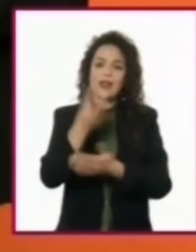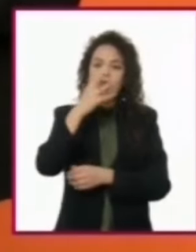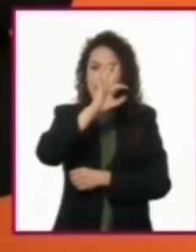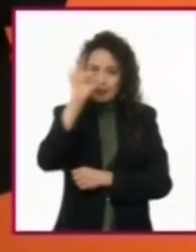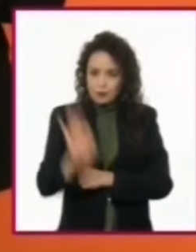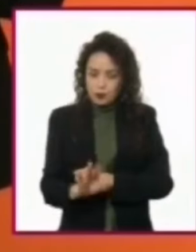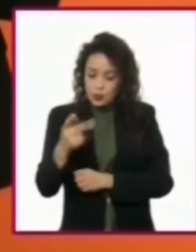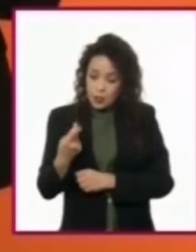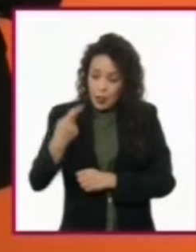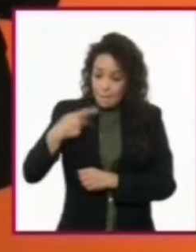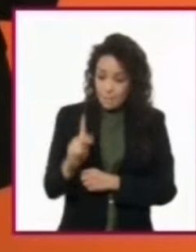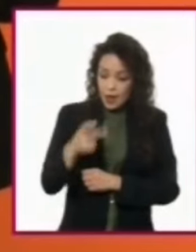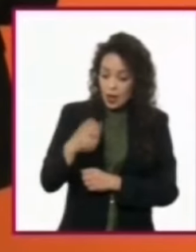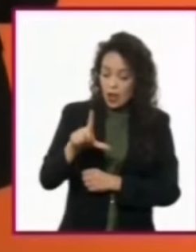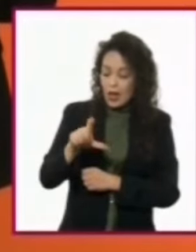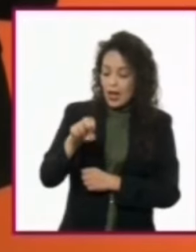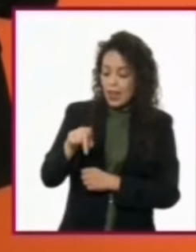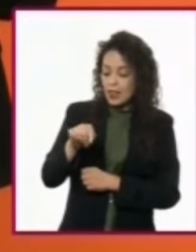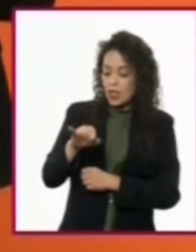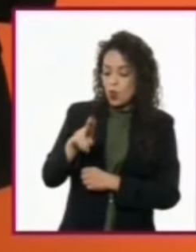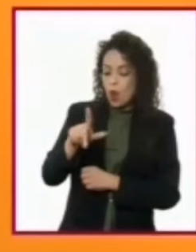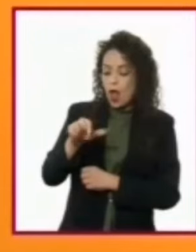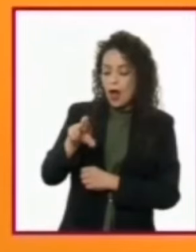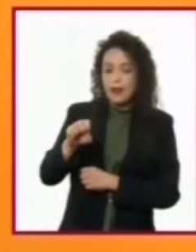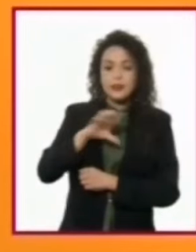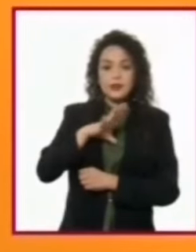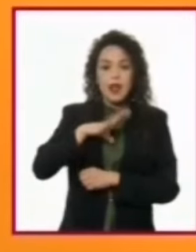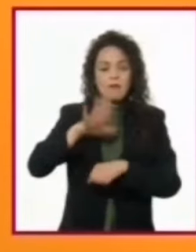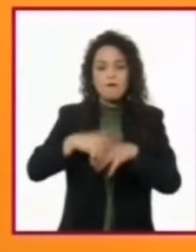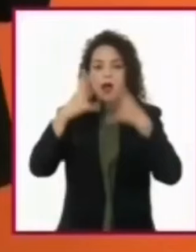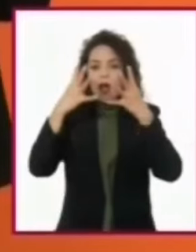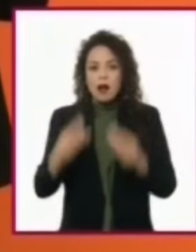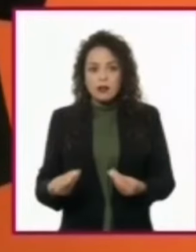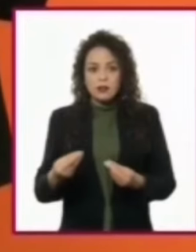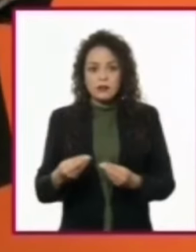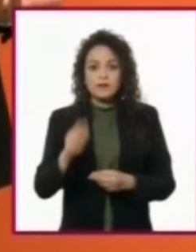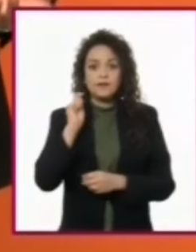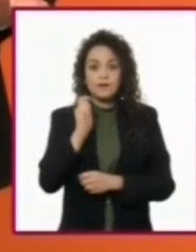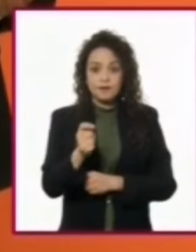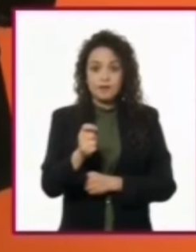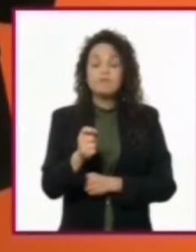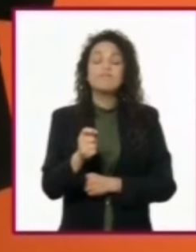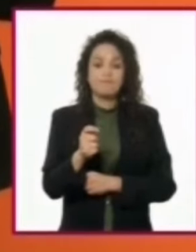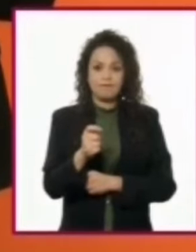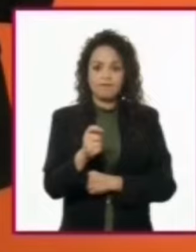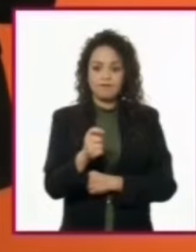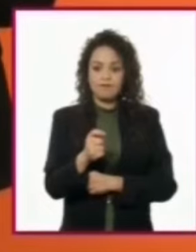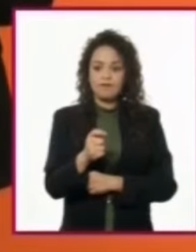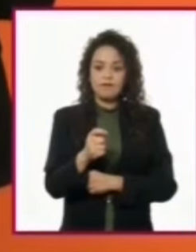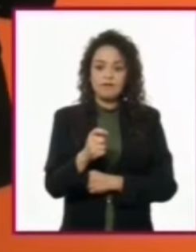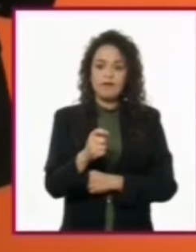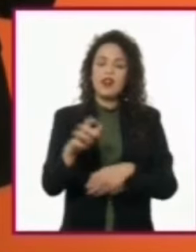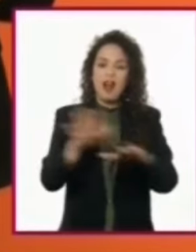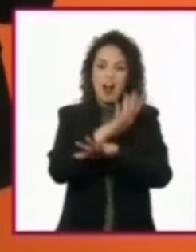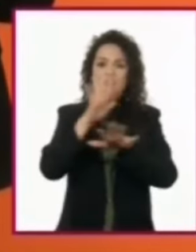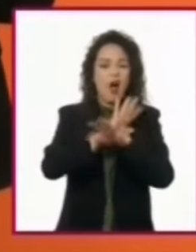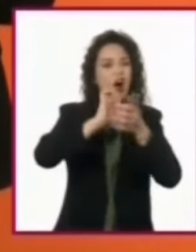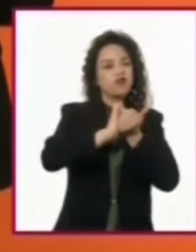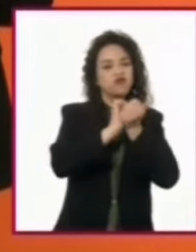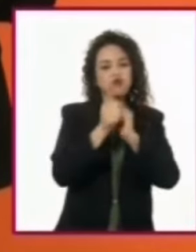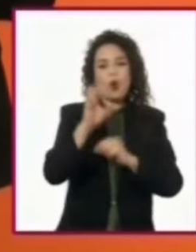galaxias lenticulares suelen abundar en los cúmulos de galaxias ricos que se encuentran en deterioro o